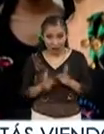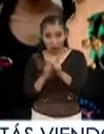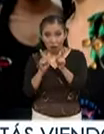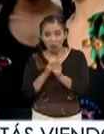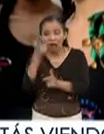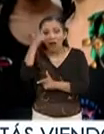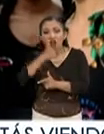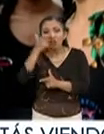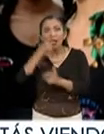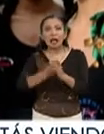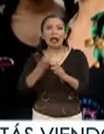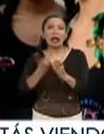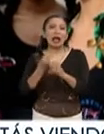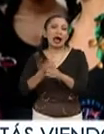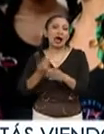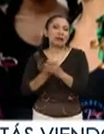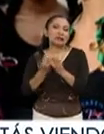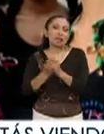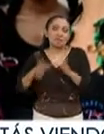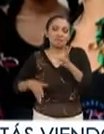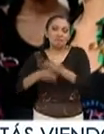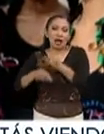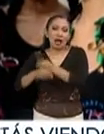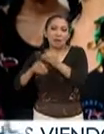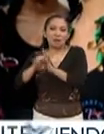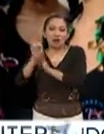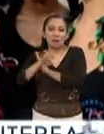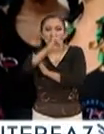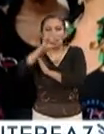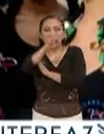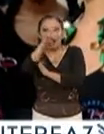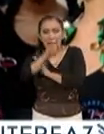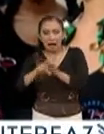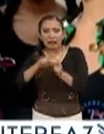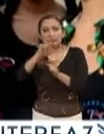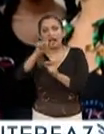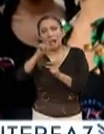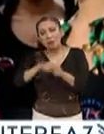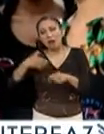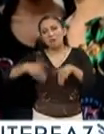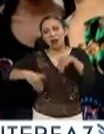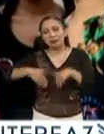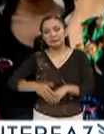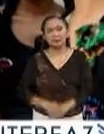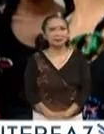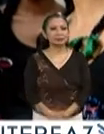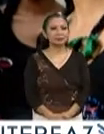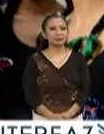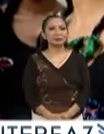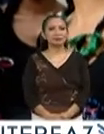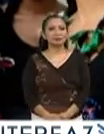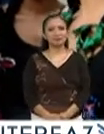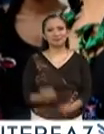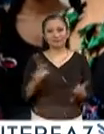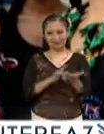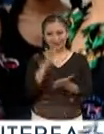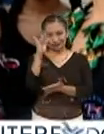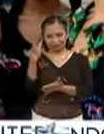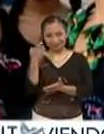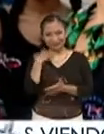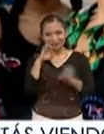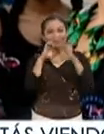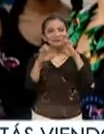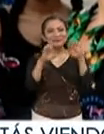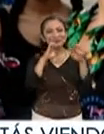en la noche hacen las clases optativas o complementarias como son de jazz, samba, baile tradicional. Pues muchas gracias por